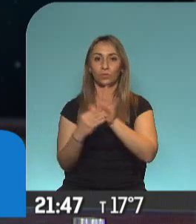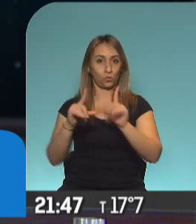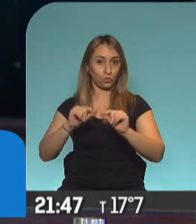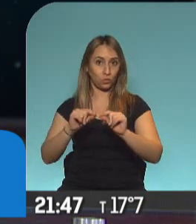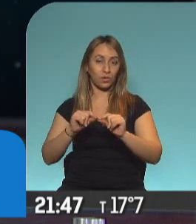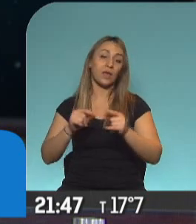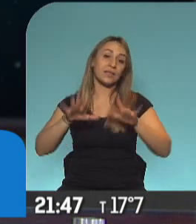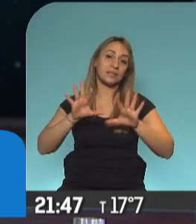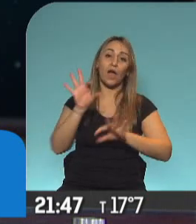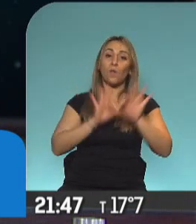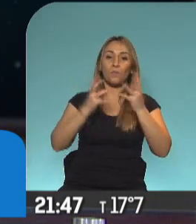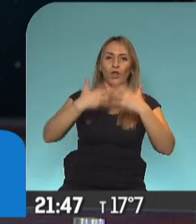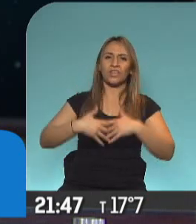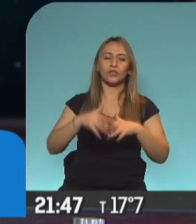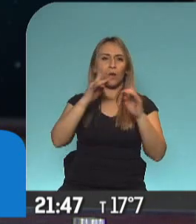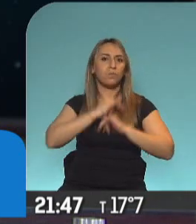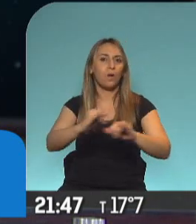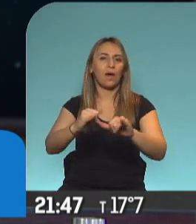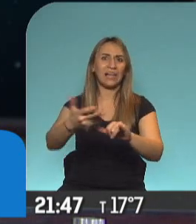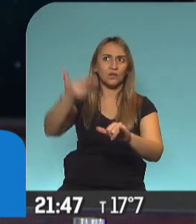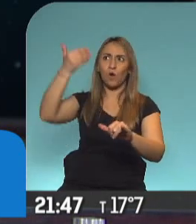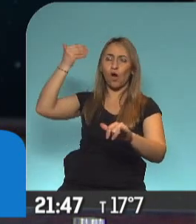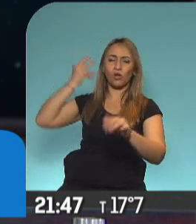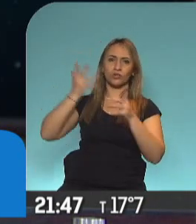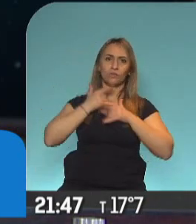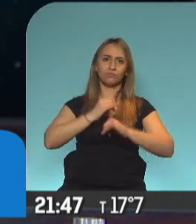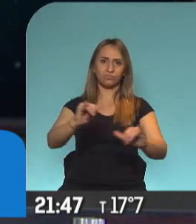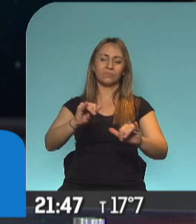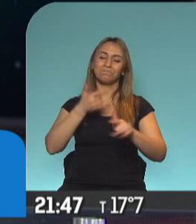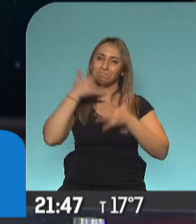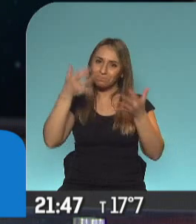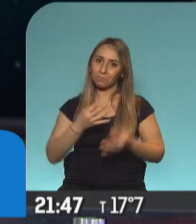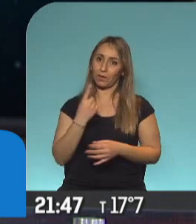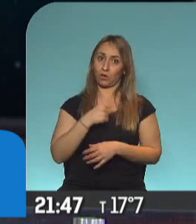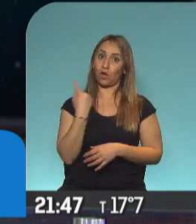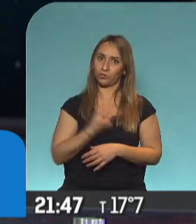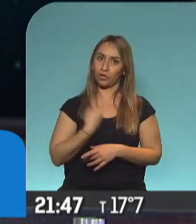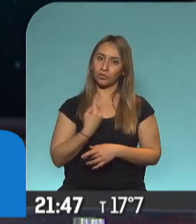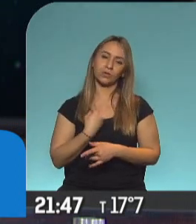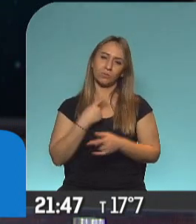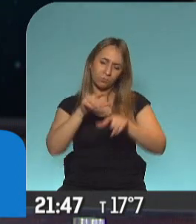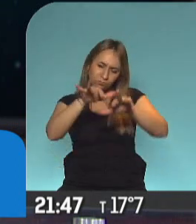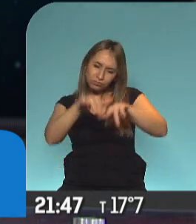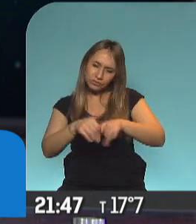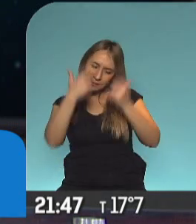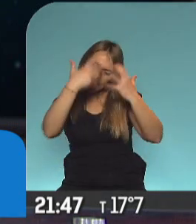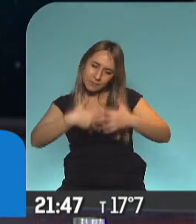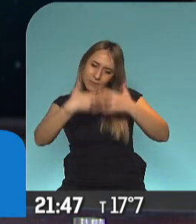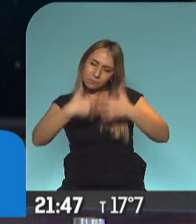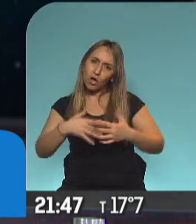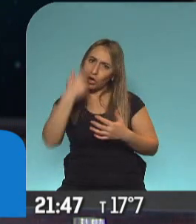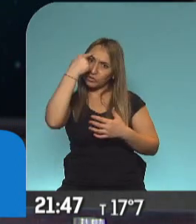fue anunciado hace mucho tiempo y realmente nosotros lo trabajamos con mucha conciencia